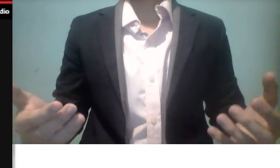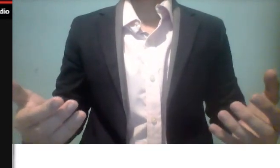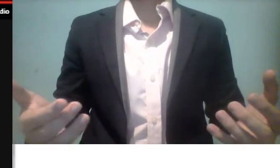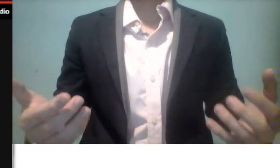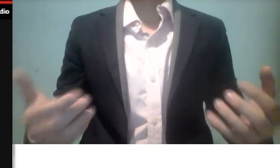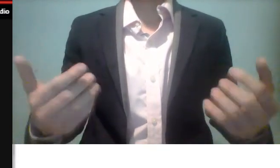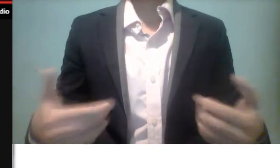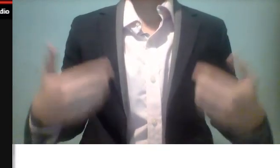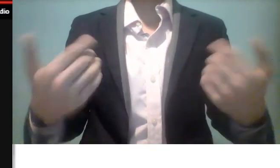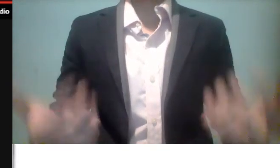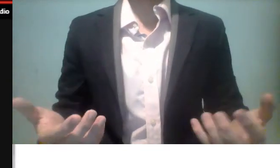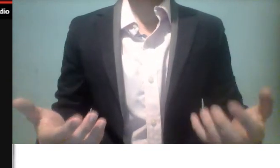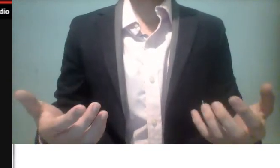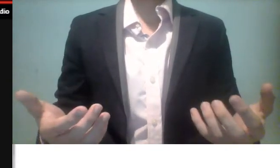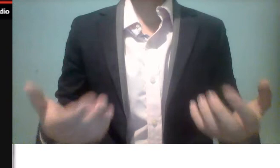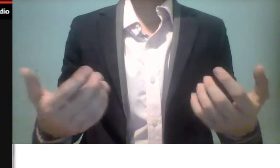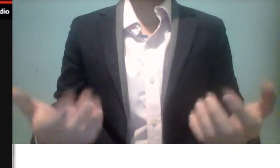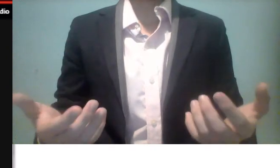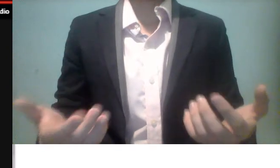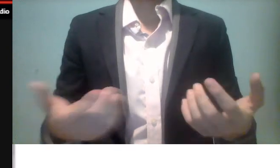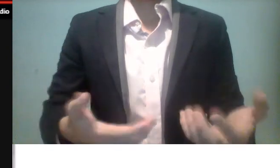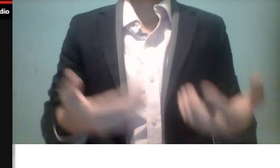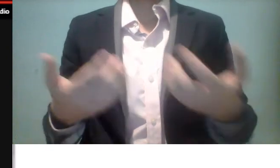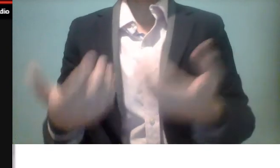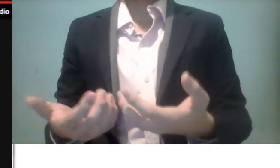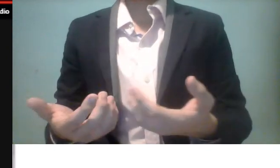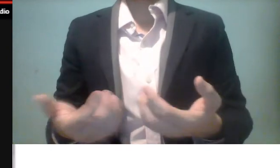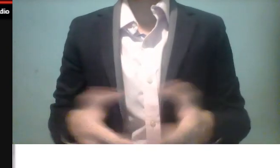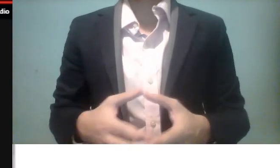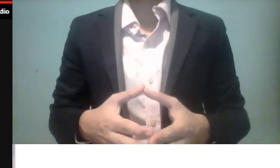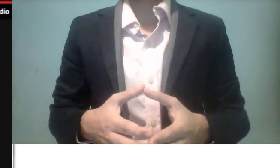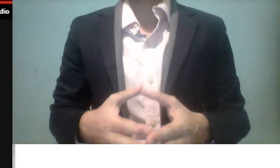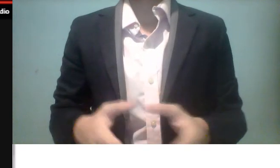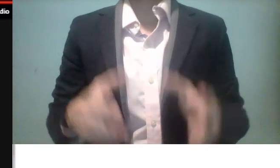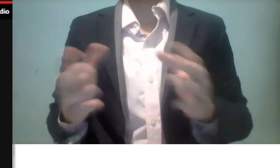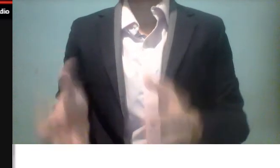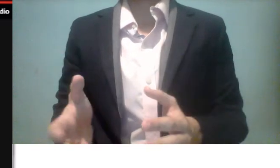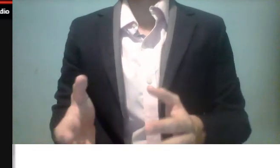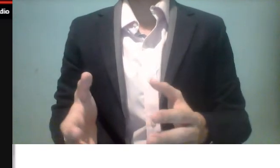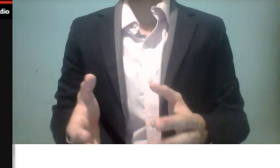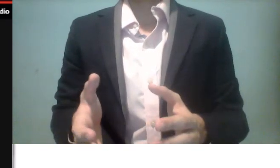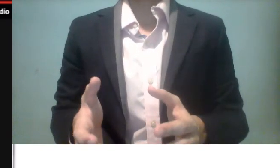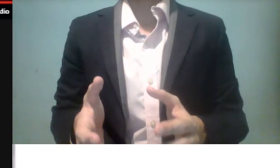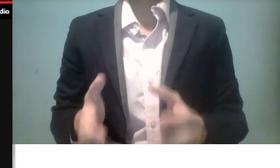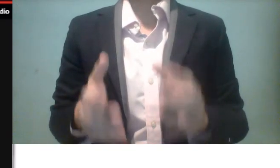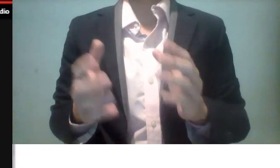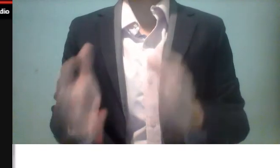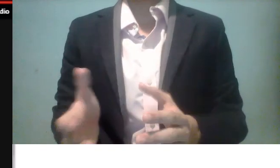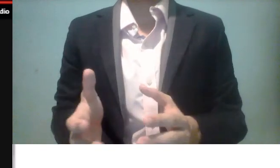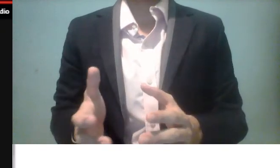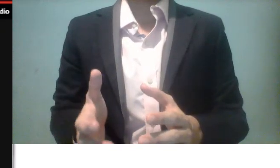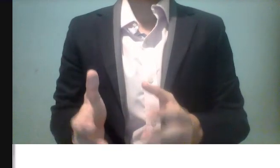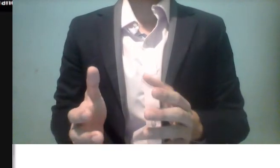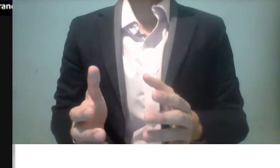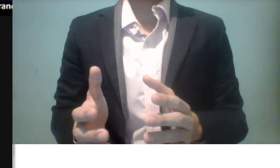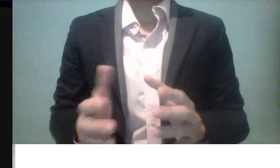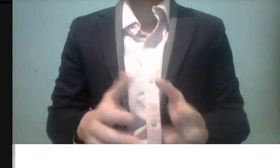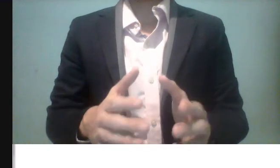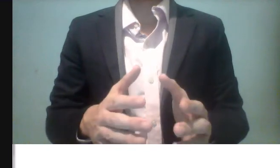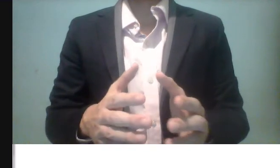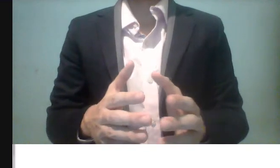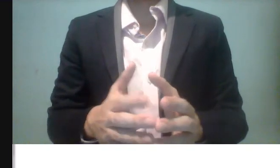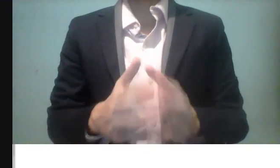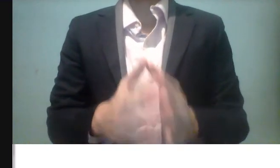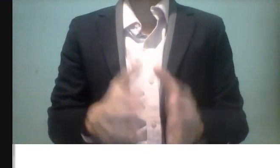tema de corrupción, pues sí, sí se es posible eso es lo que tenemos que ir eliminando pero ahora que la Unidad de Inteligencia Financiera está